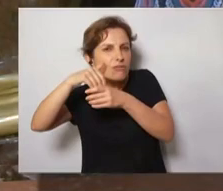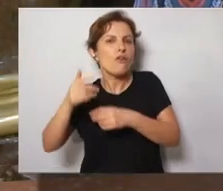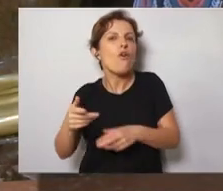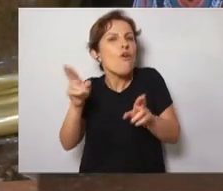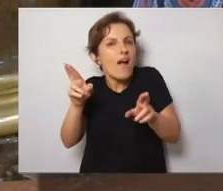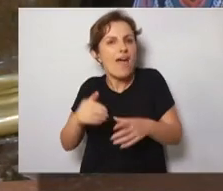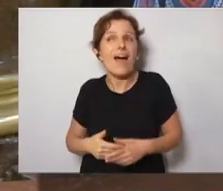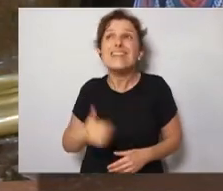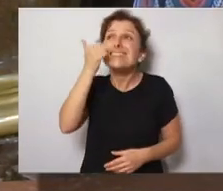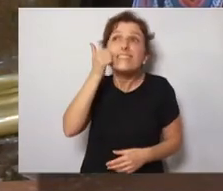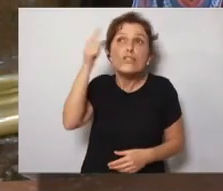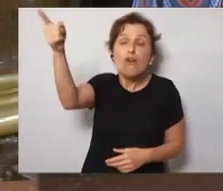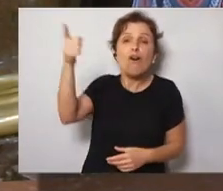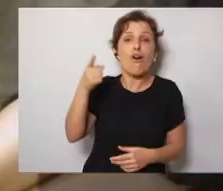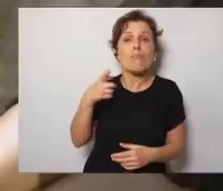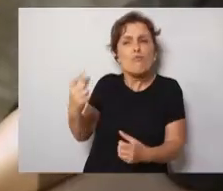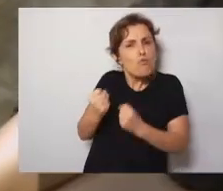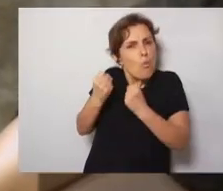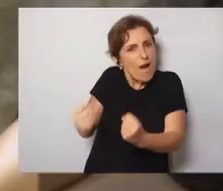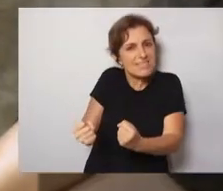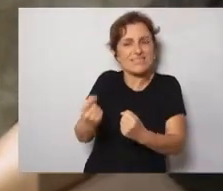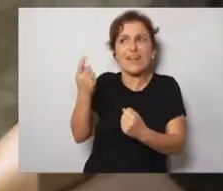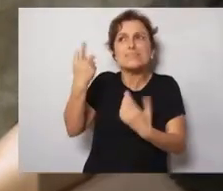mi roca mi redentor